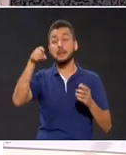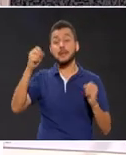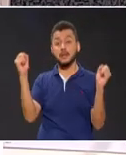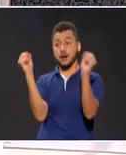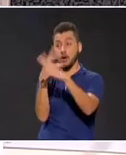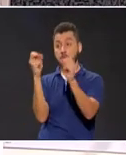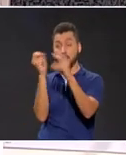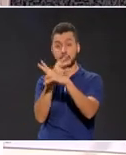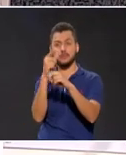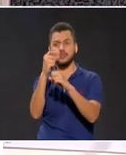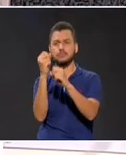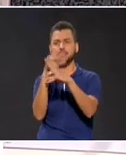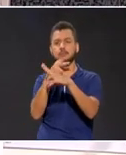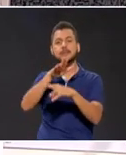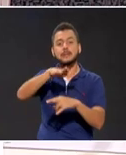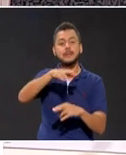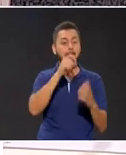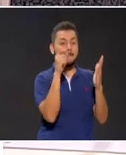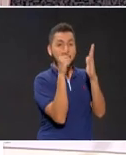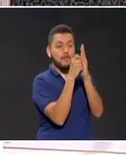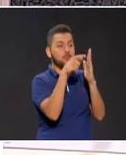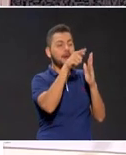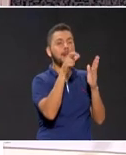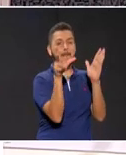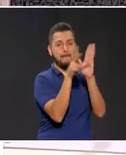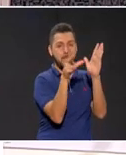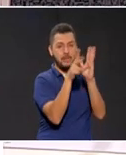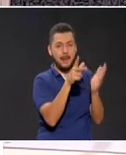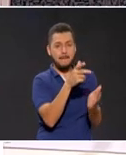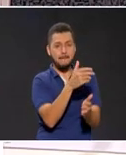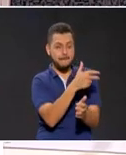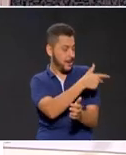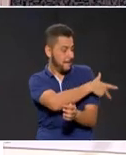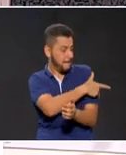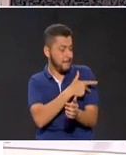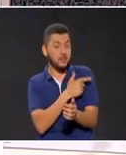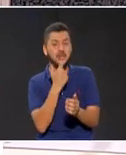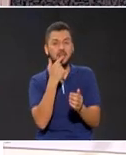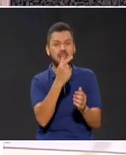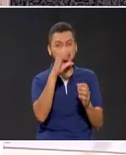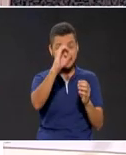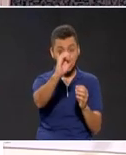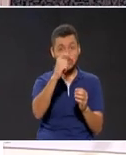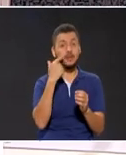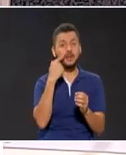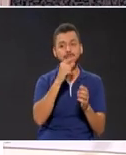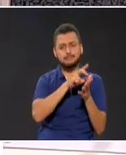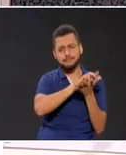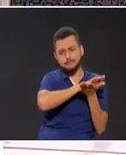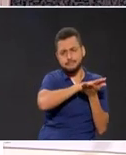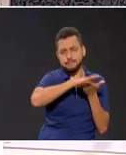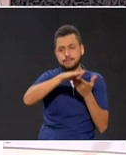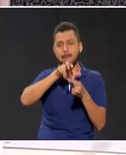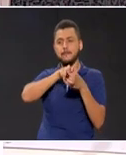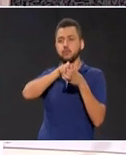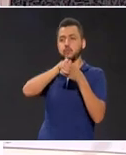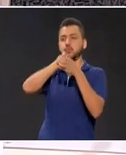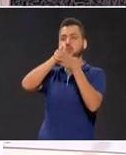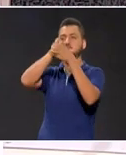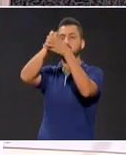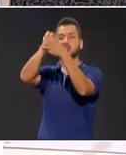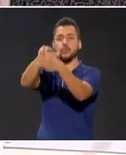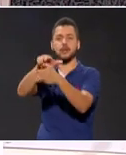desde Punto Cero hasta el Pan de Queso, lo que va a mejorar sustancialmente la movilidad de la ciudad, porque la autopista con